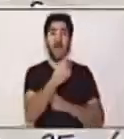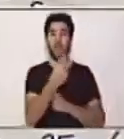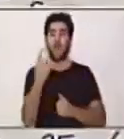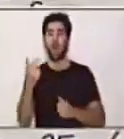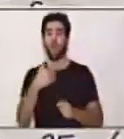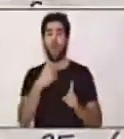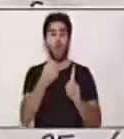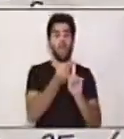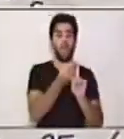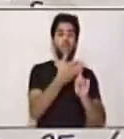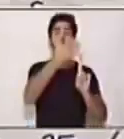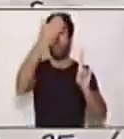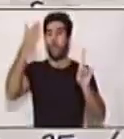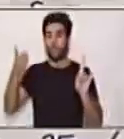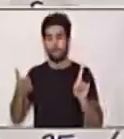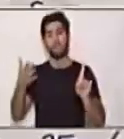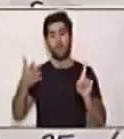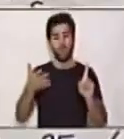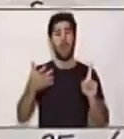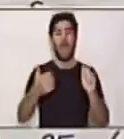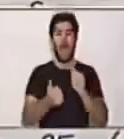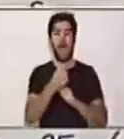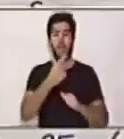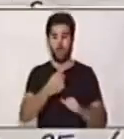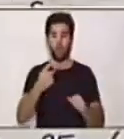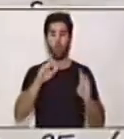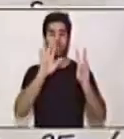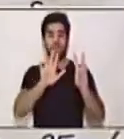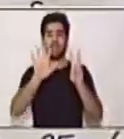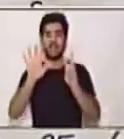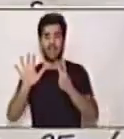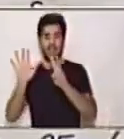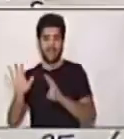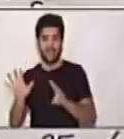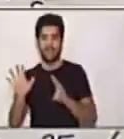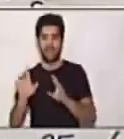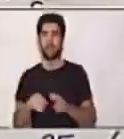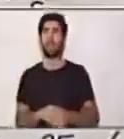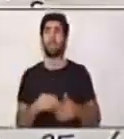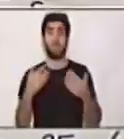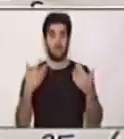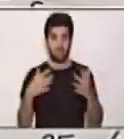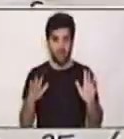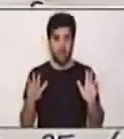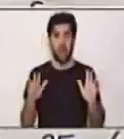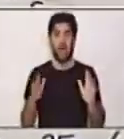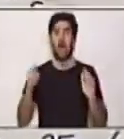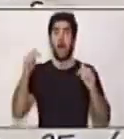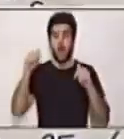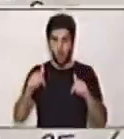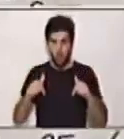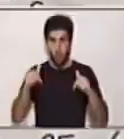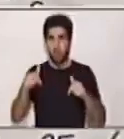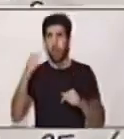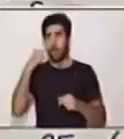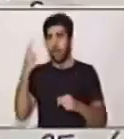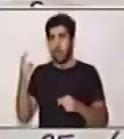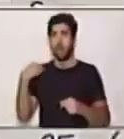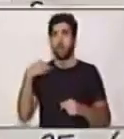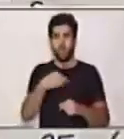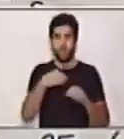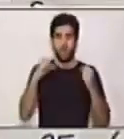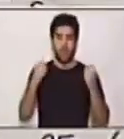tiene esa amplitud deseada y calculada de 7. Entonces, empezamos a